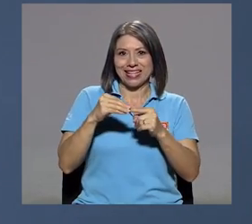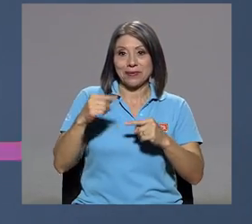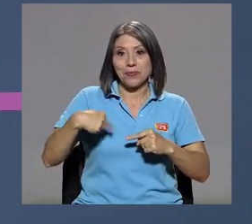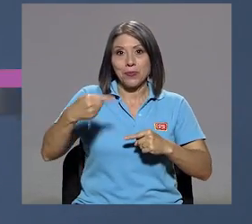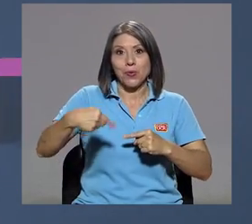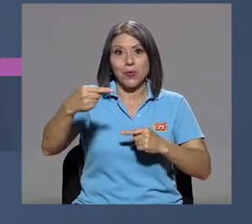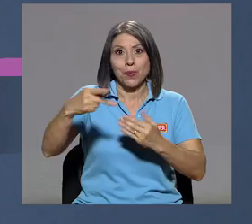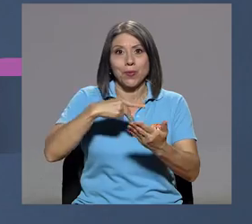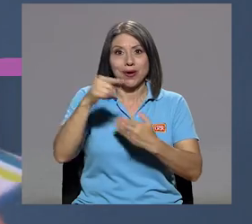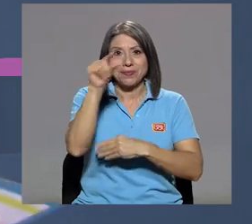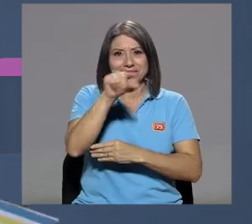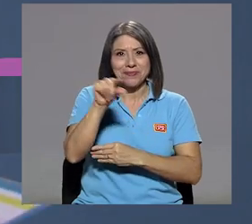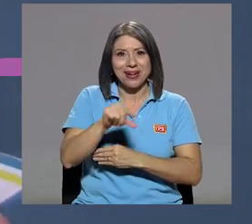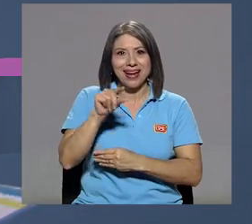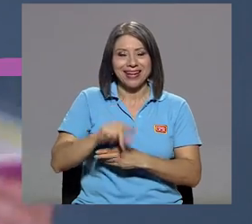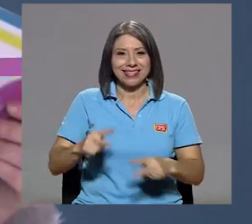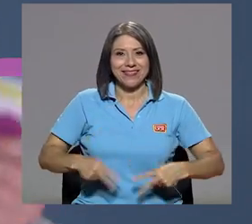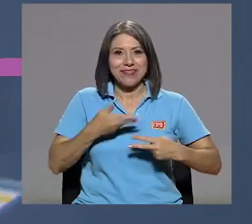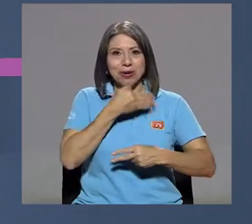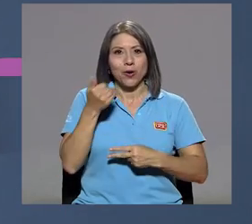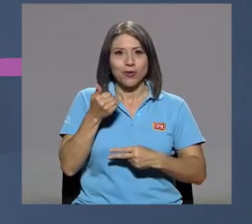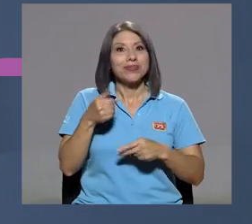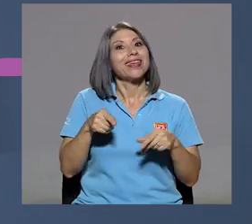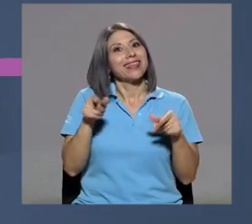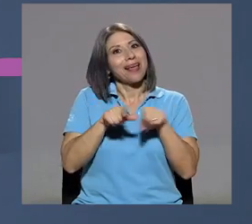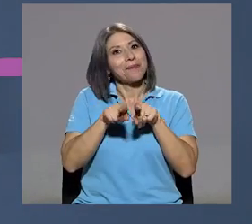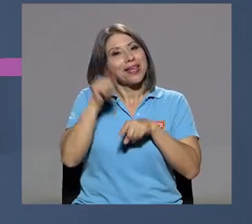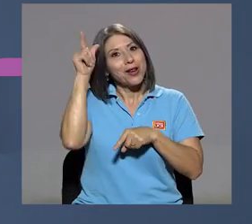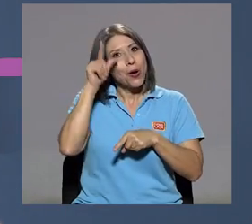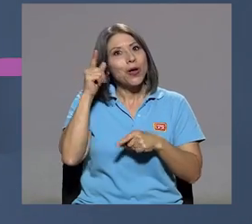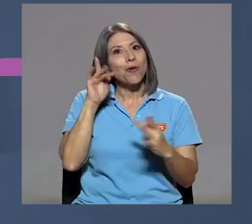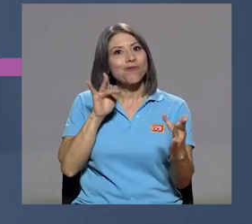demás emisiones semanales de Vivir Mejor. Y síganos,